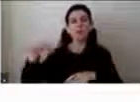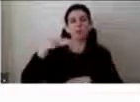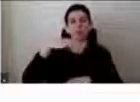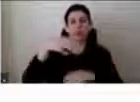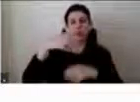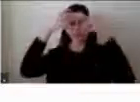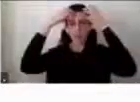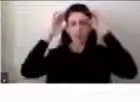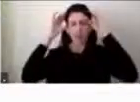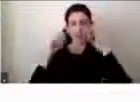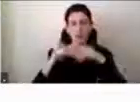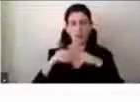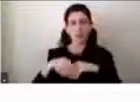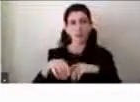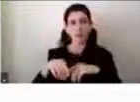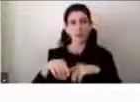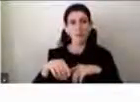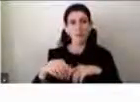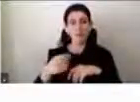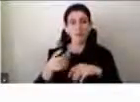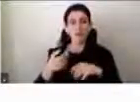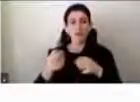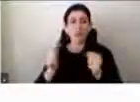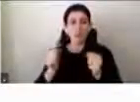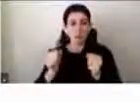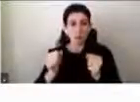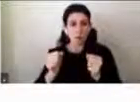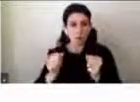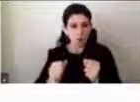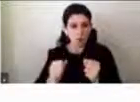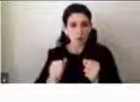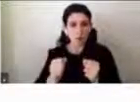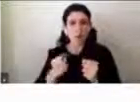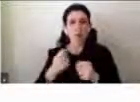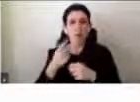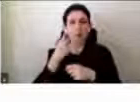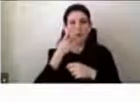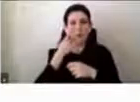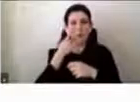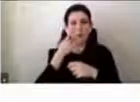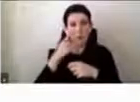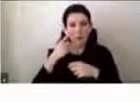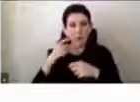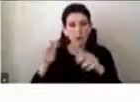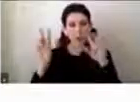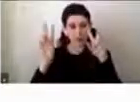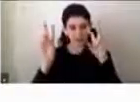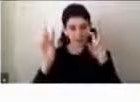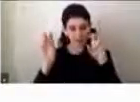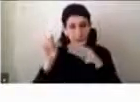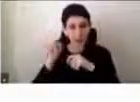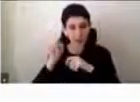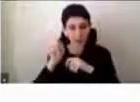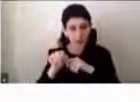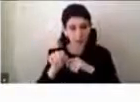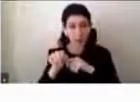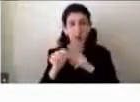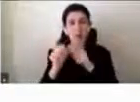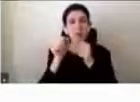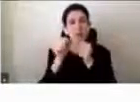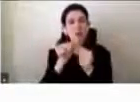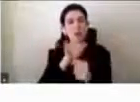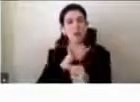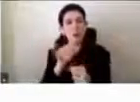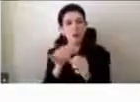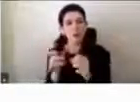neurobiología que nos permitirán tener un contexto acerca de ese campo de conocimiento para ir haciendo links en lo que sigue